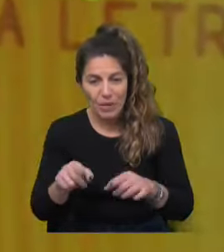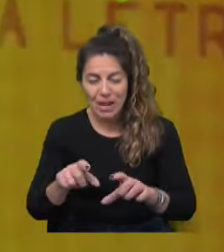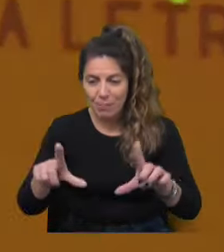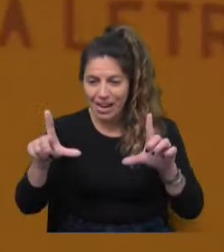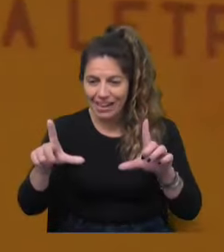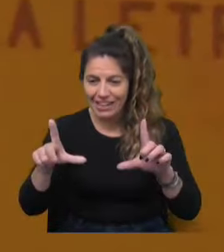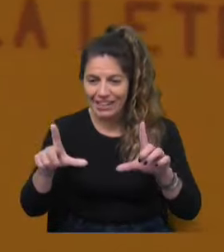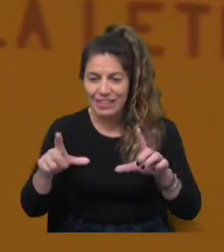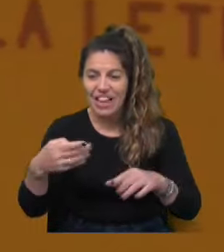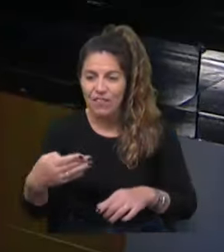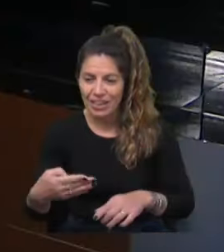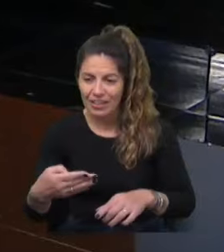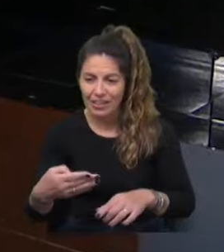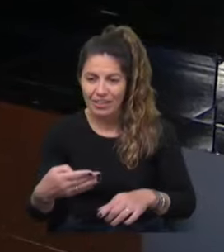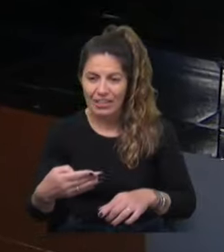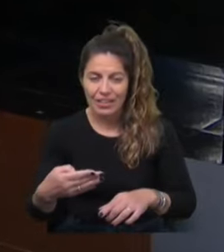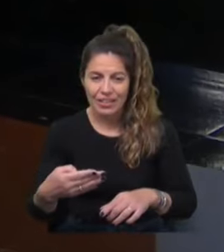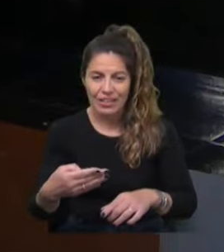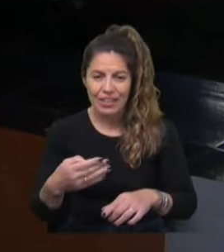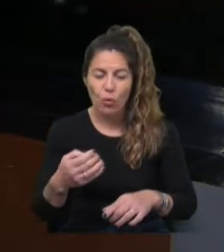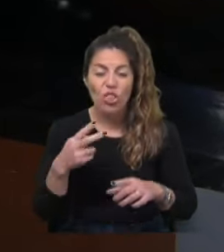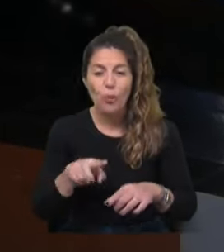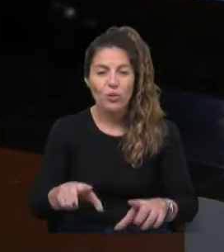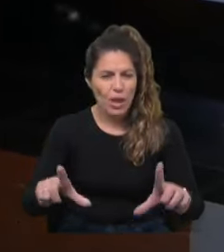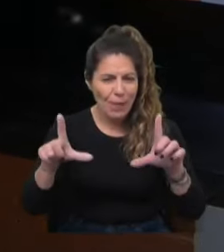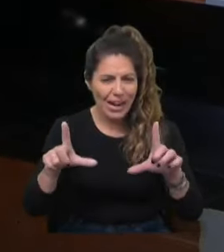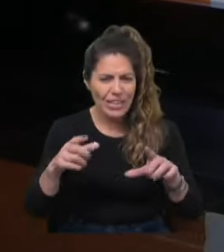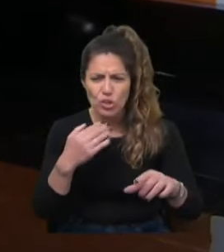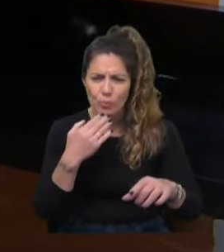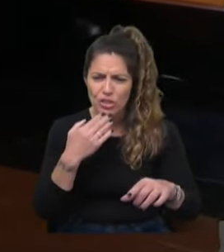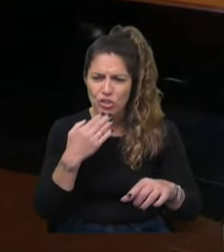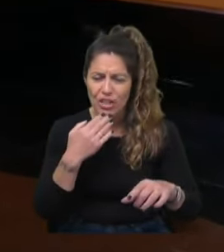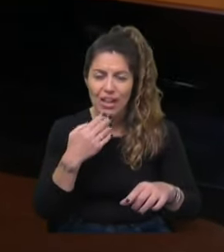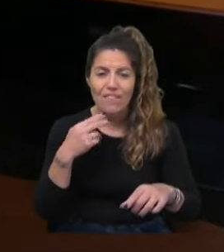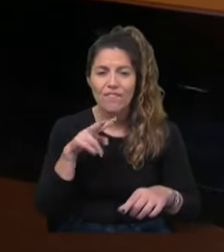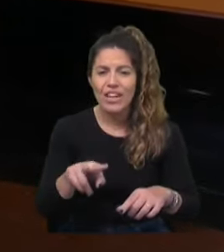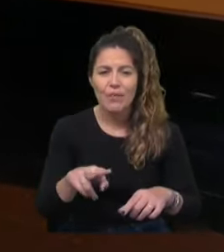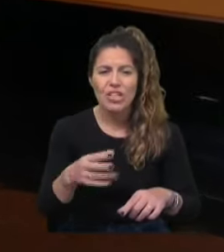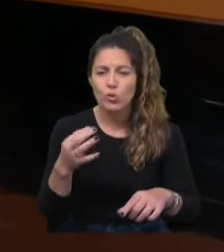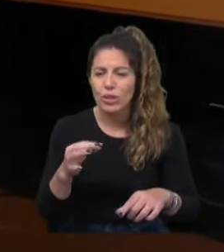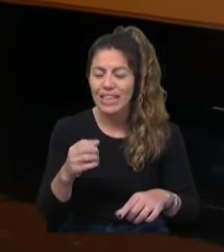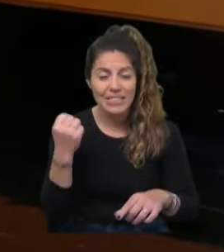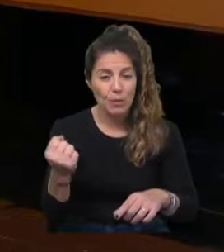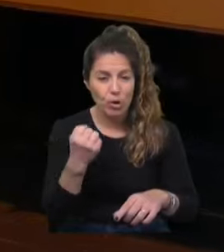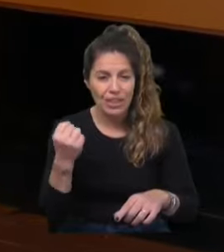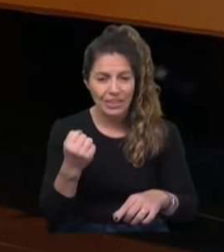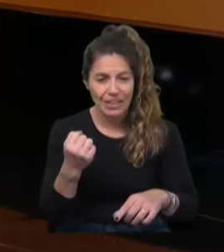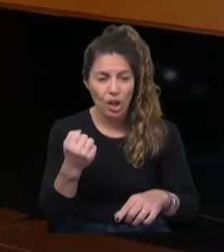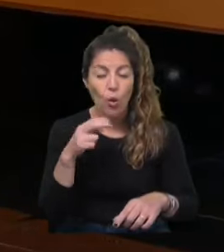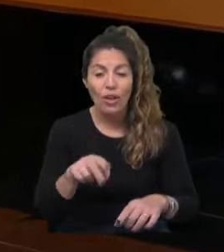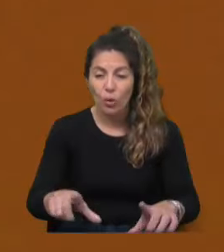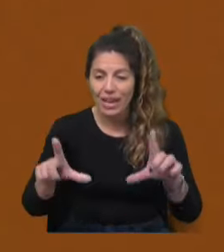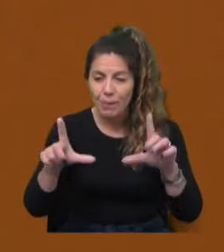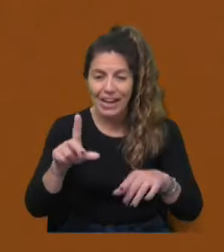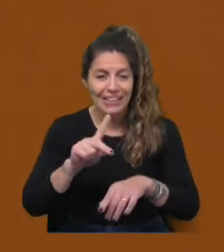revisan, que hay una imagen sospechosa, pero van a ver, y en realidad ese es un detalle no menor, porque cuando ven la imagen de